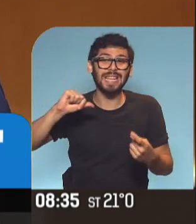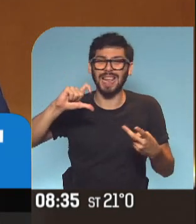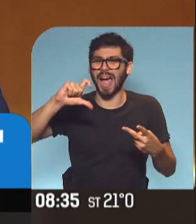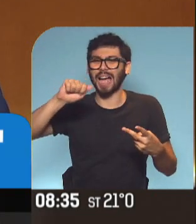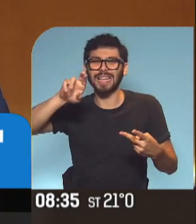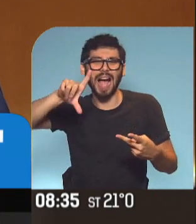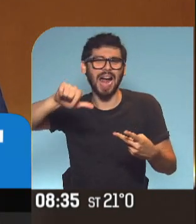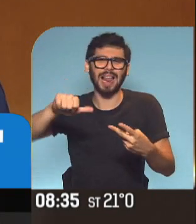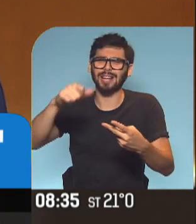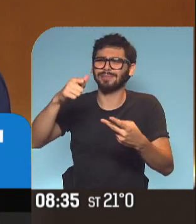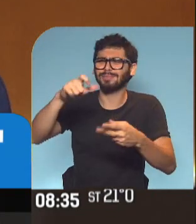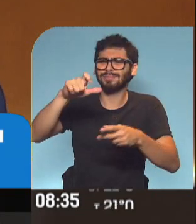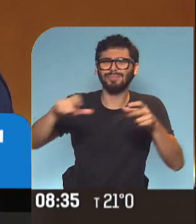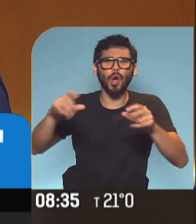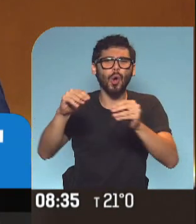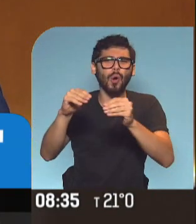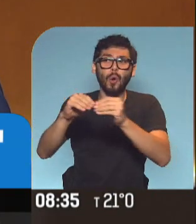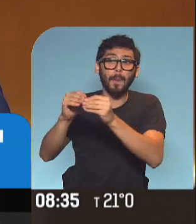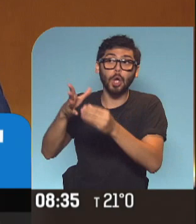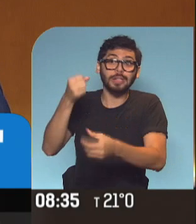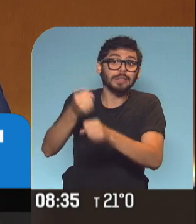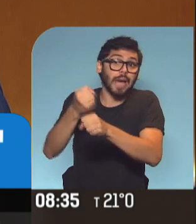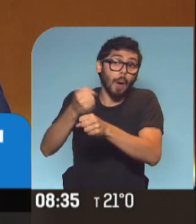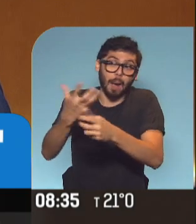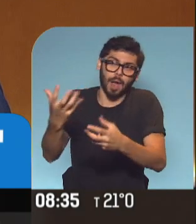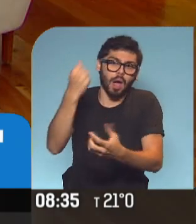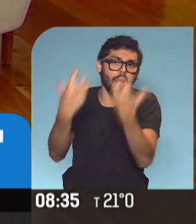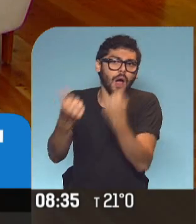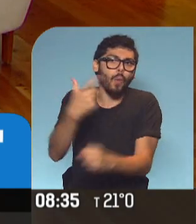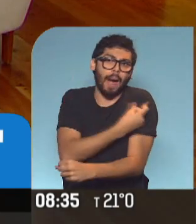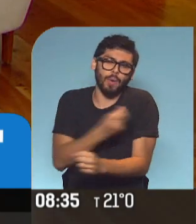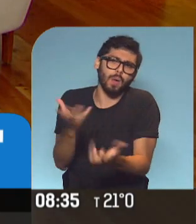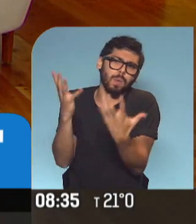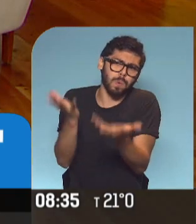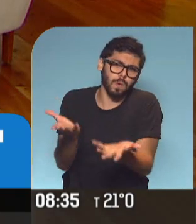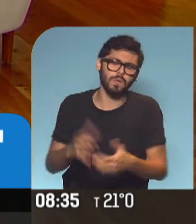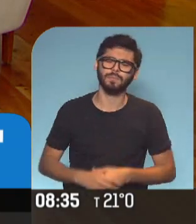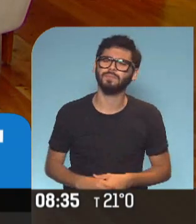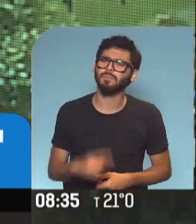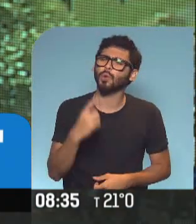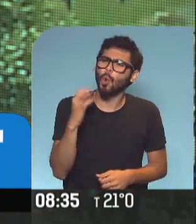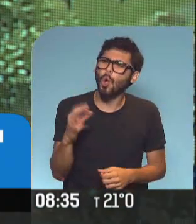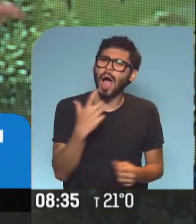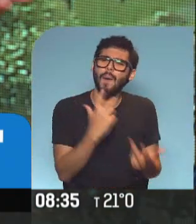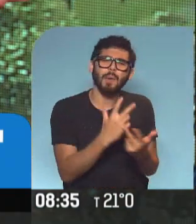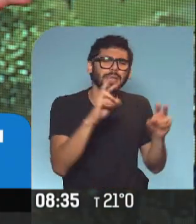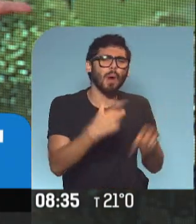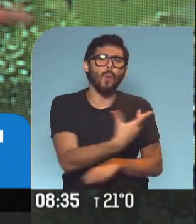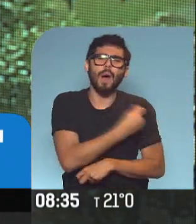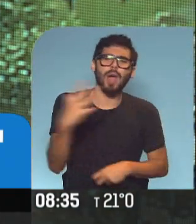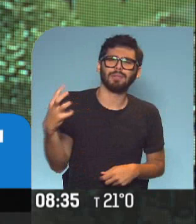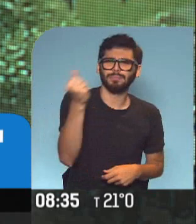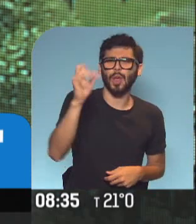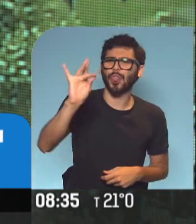todas las compañeras que están trabajando para conseguir cada día más vacunas leandro estábamos hablando justamente recién sobre el tema de la dificultad de las vacunas y en las últimas